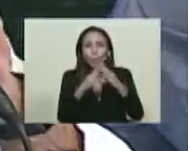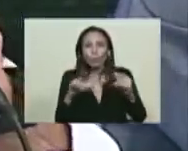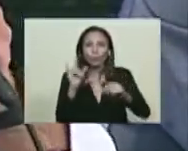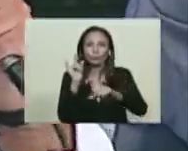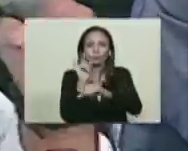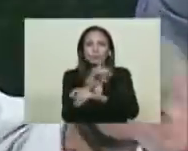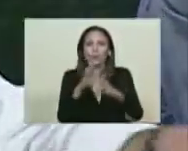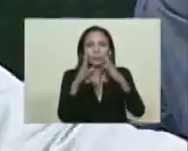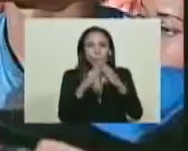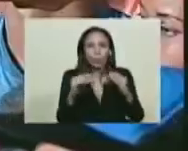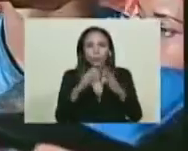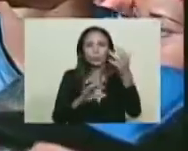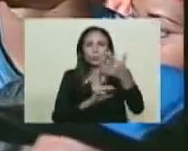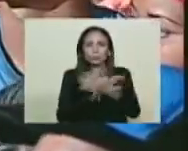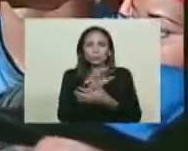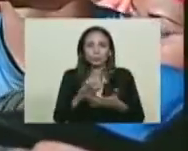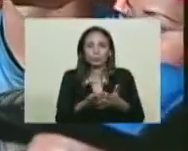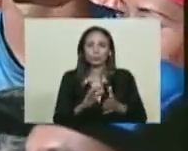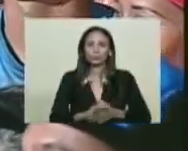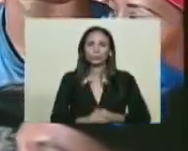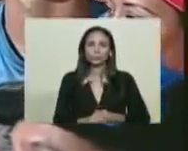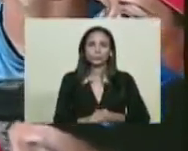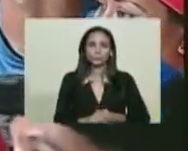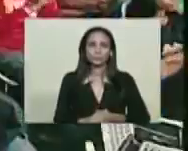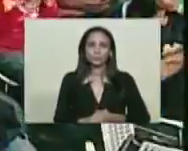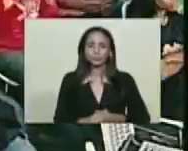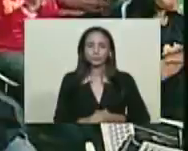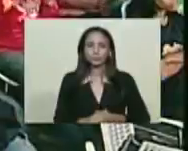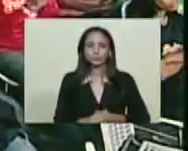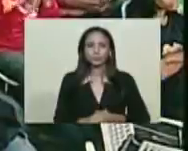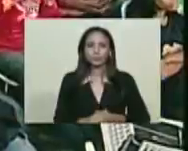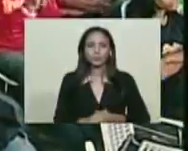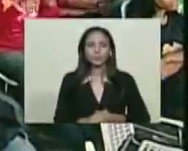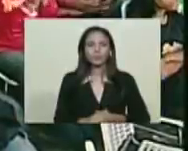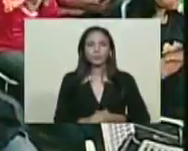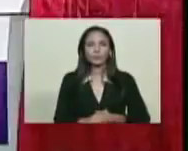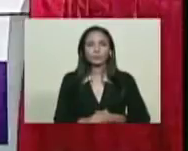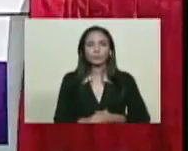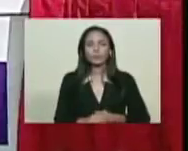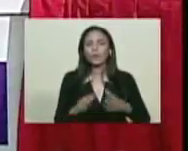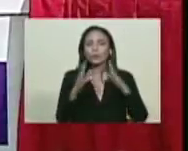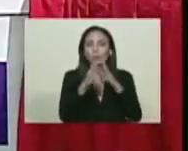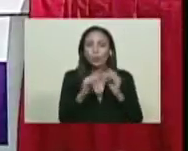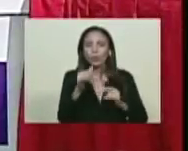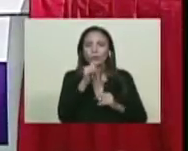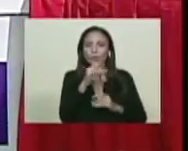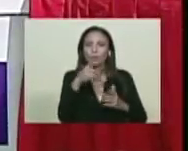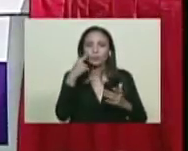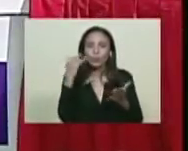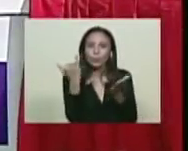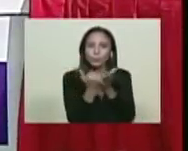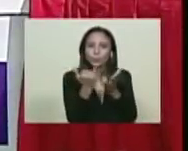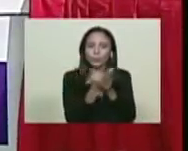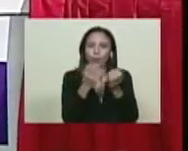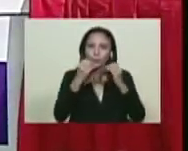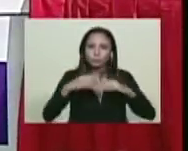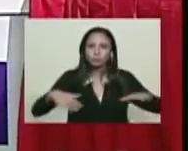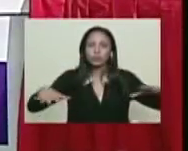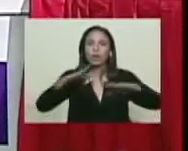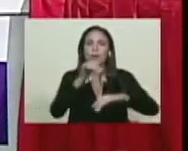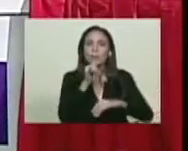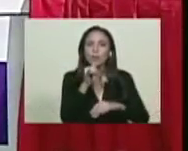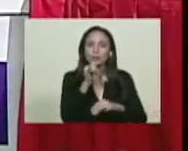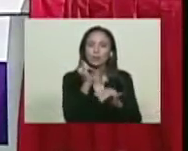es lo que son. Así es. Bueno, vamos a hacer correr todas estas pruebas por las redes